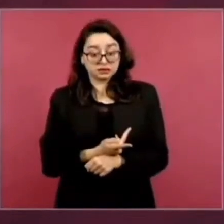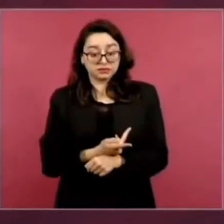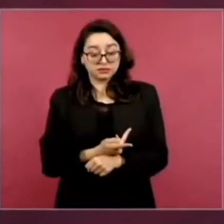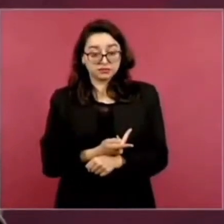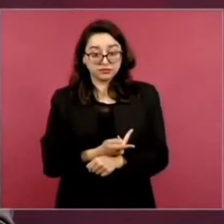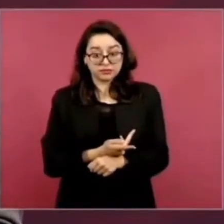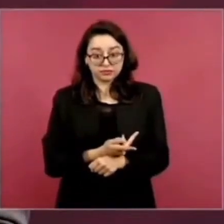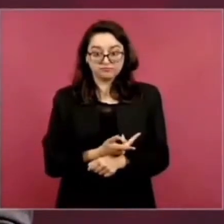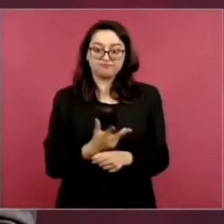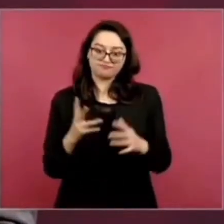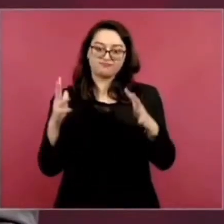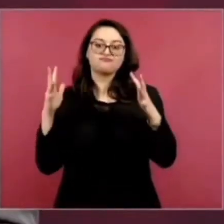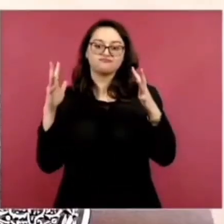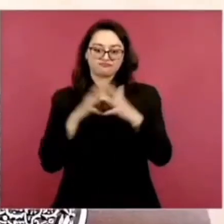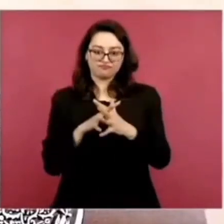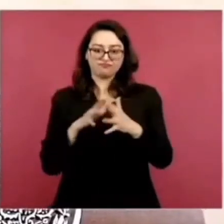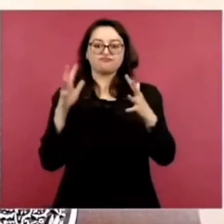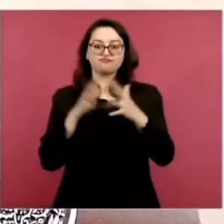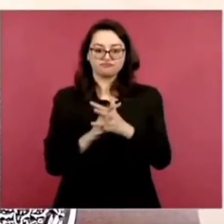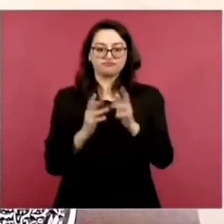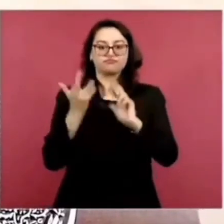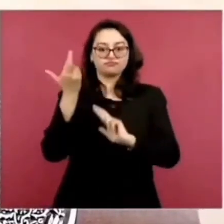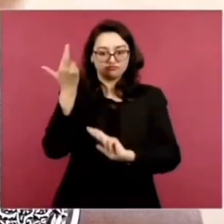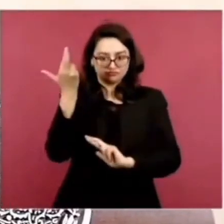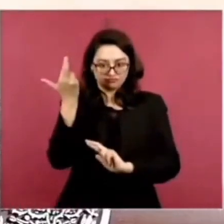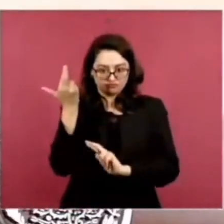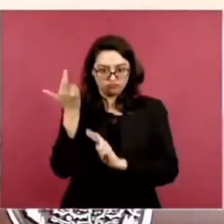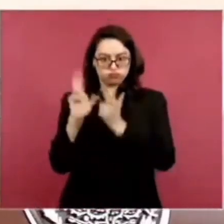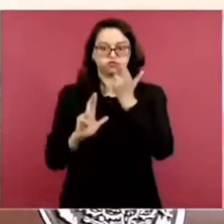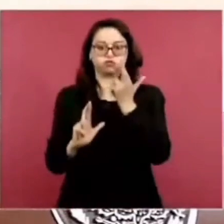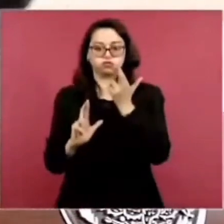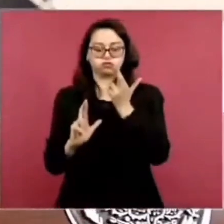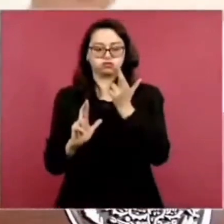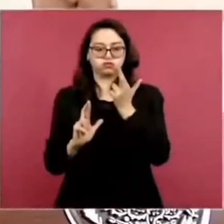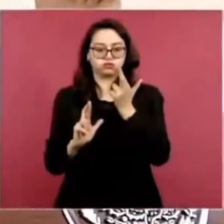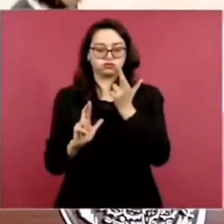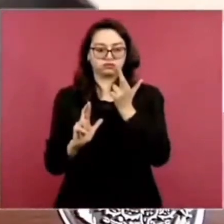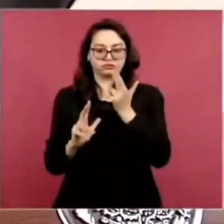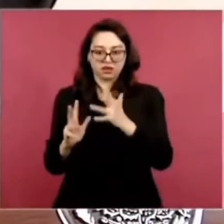viene la revolución, lo que no logró